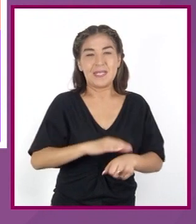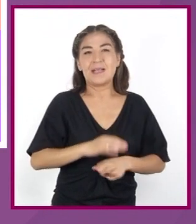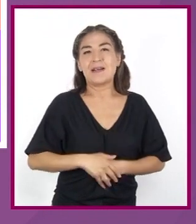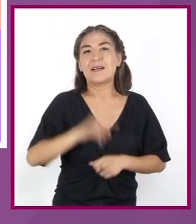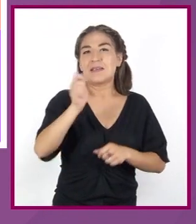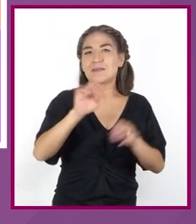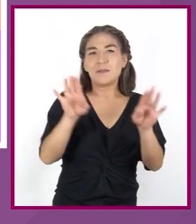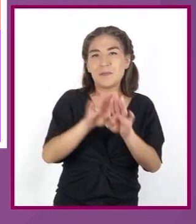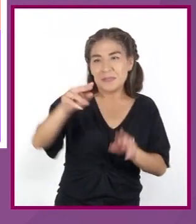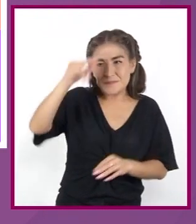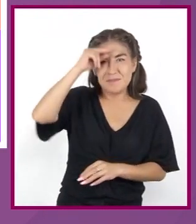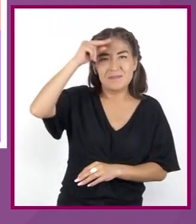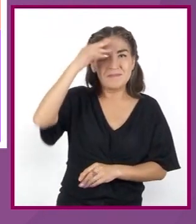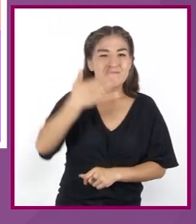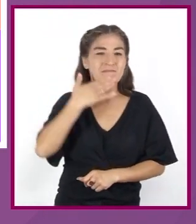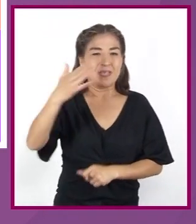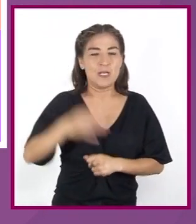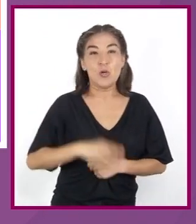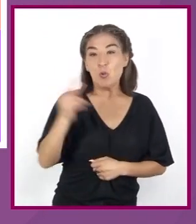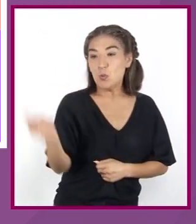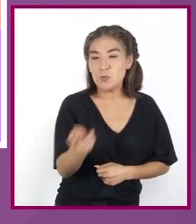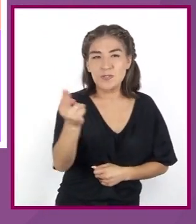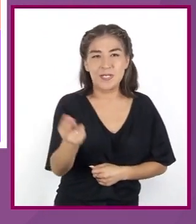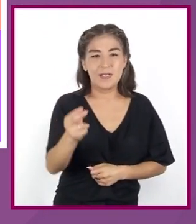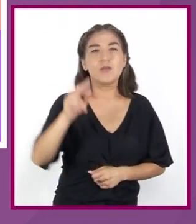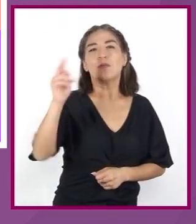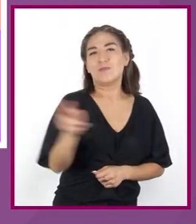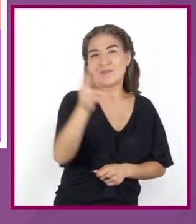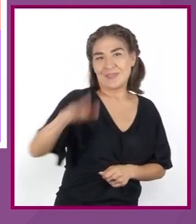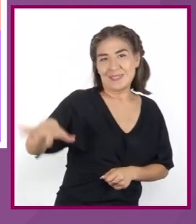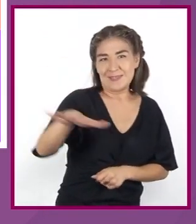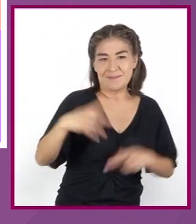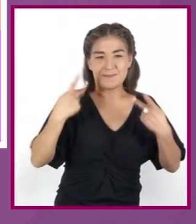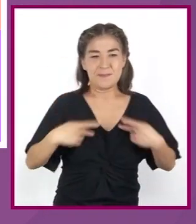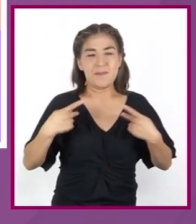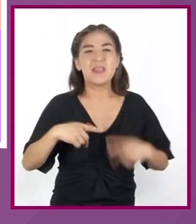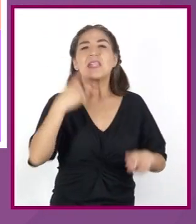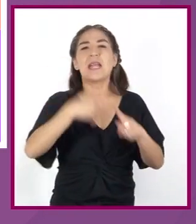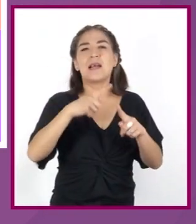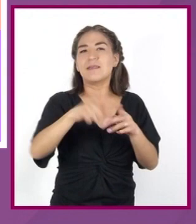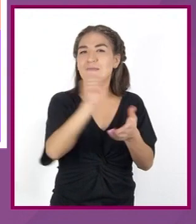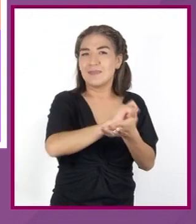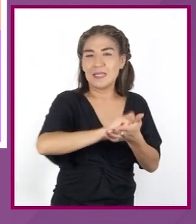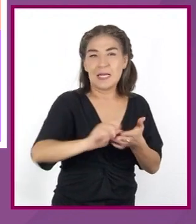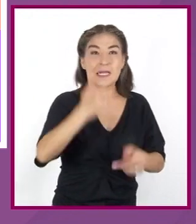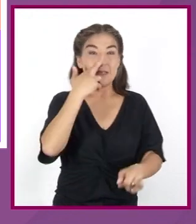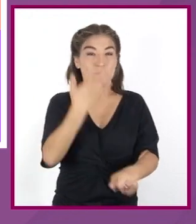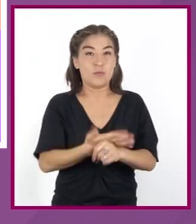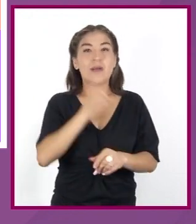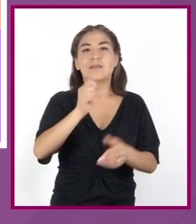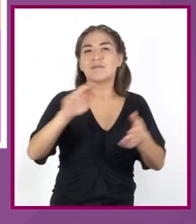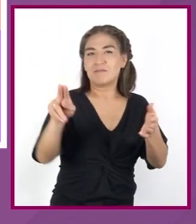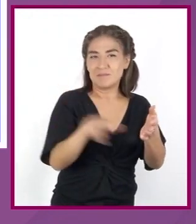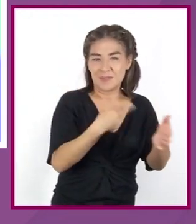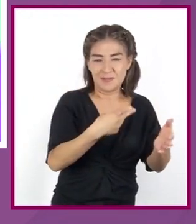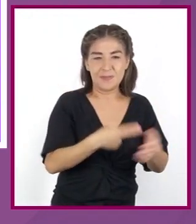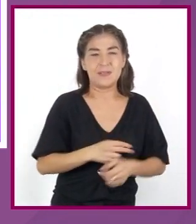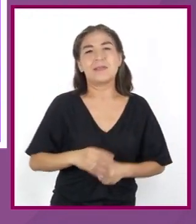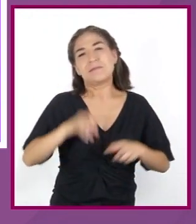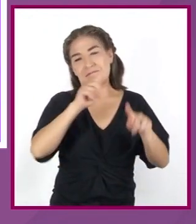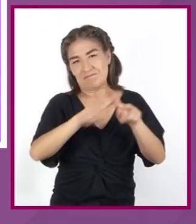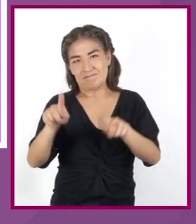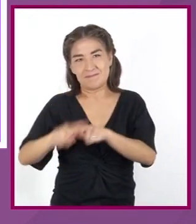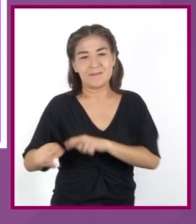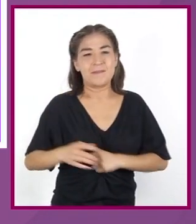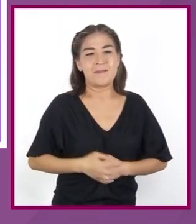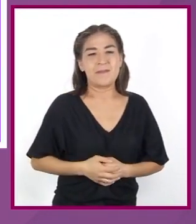ilustrísimo, usted, ustedes, el que suscribe, el abajo firmante, etc. La